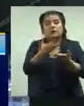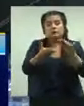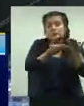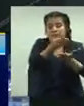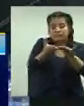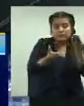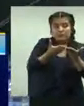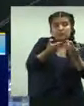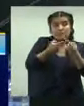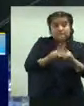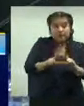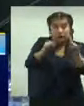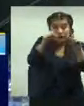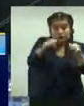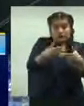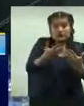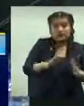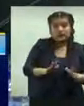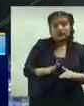servicio, pero se está